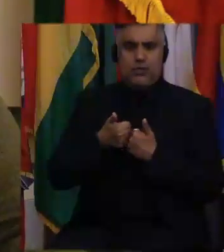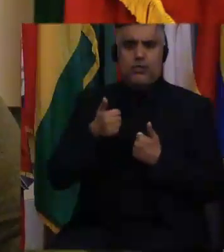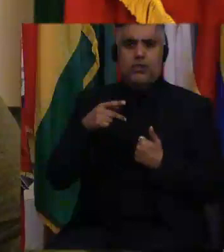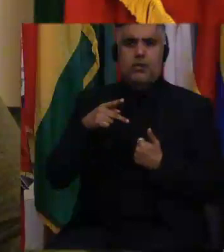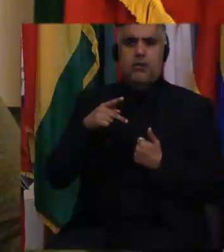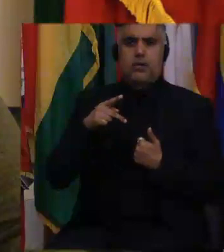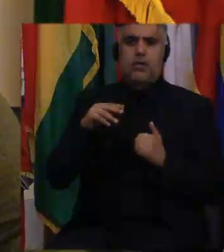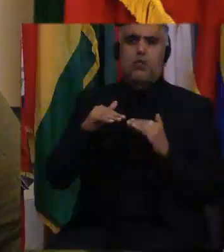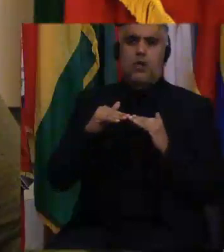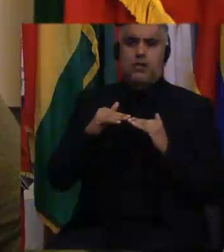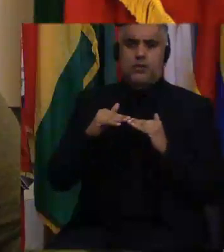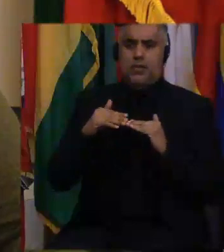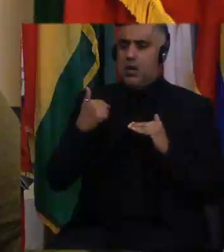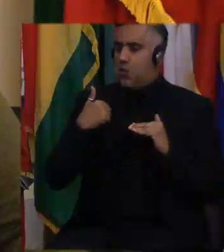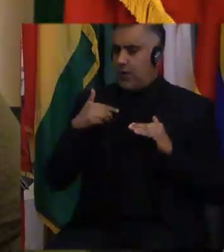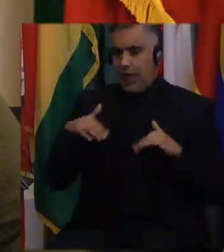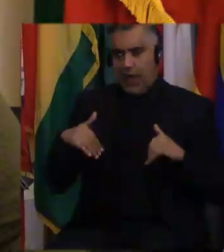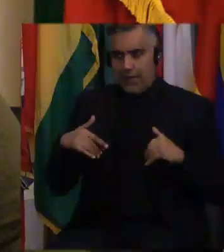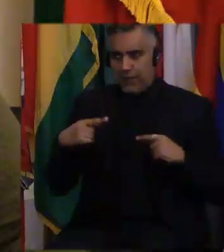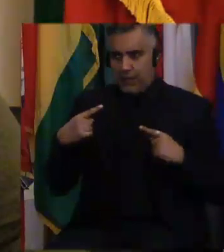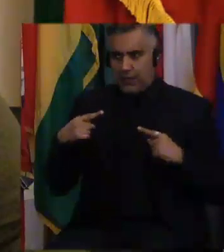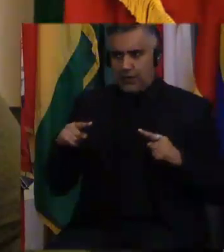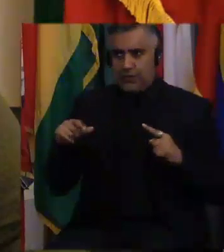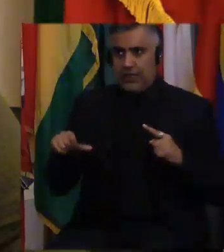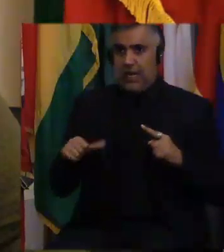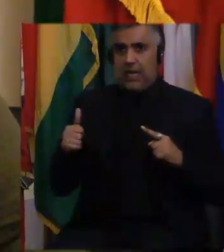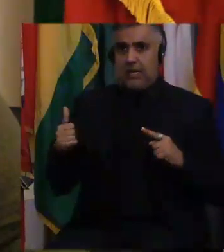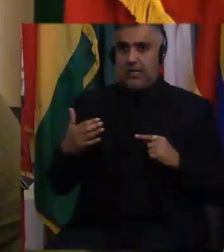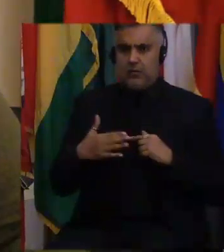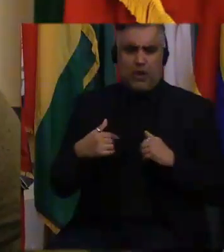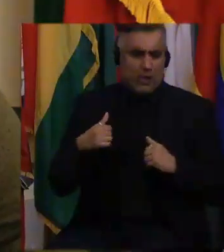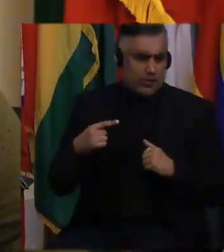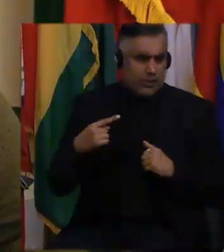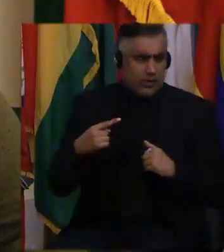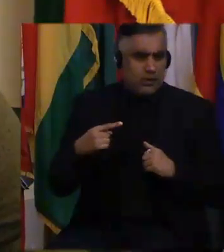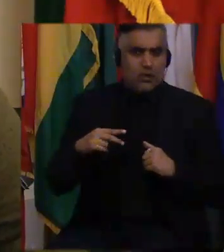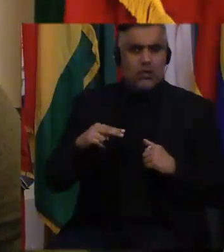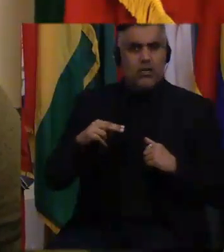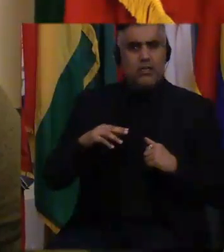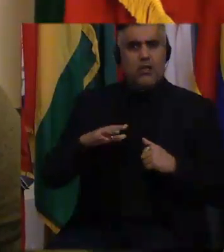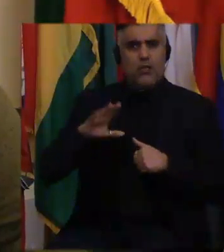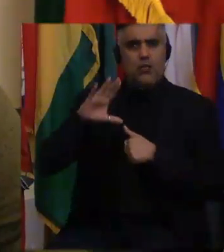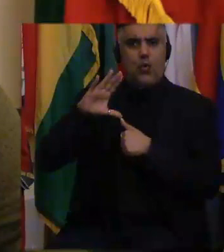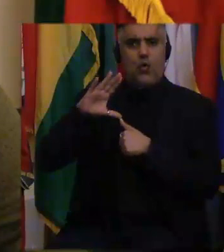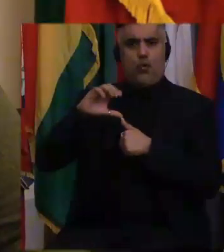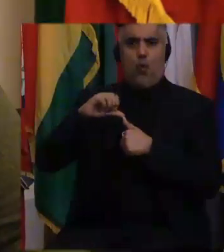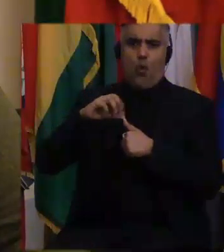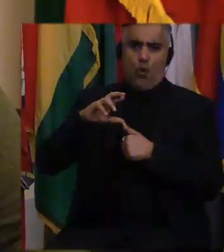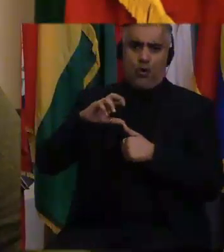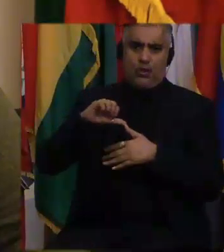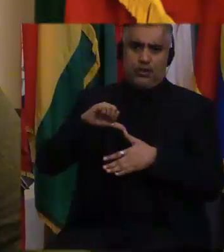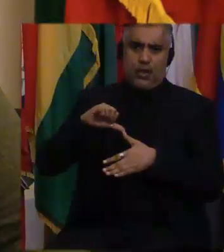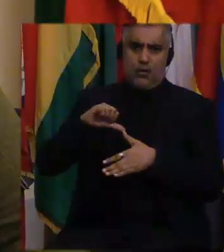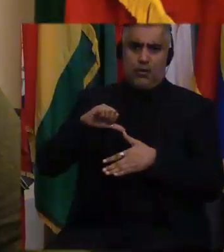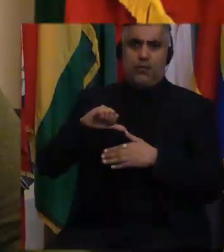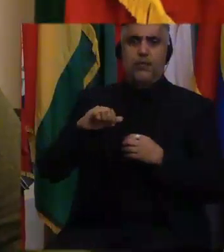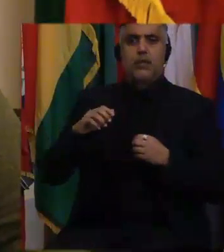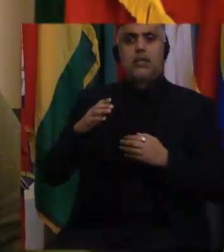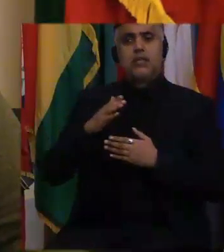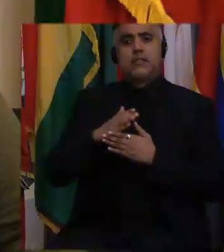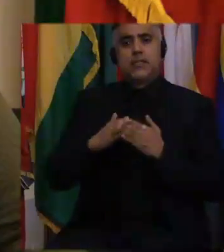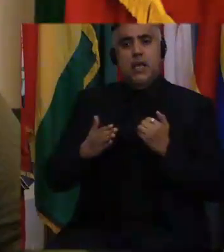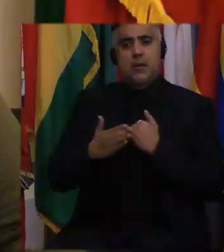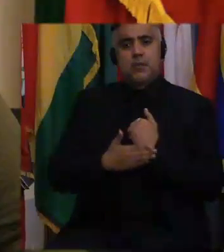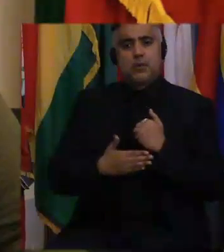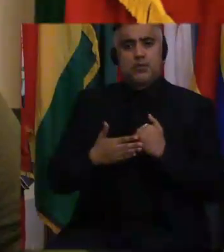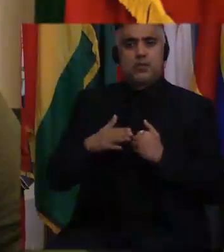que en ninguno de nuestros países, ni en los del norte ni en los del sur. O sea, algunos países, por ejemplo, en el caso de Costa Rica,